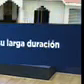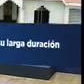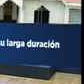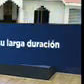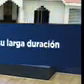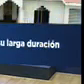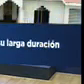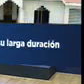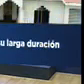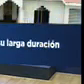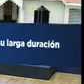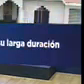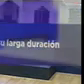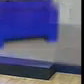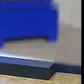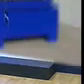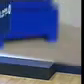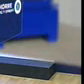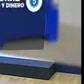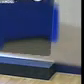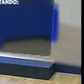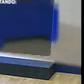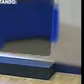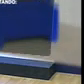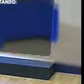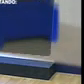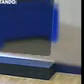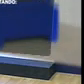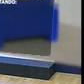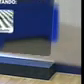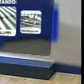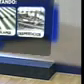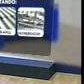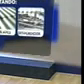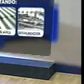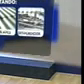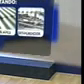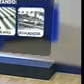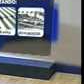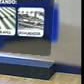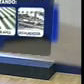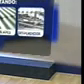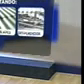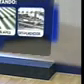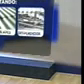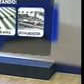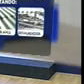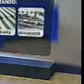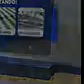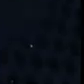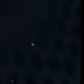medida. Solo en Galvaniza, número uno en hierro y techos. Vamos a la pausa.